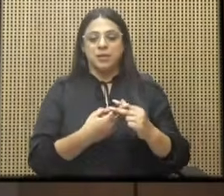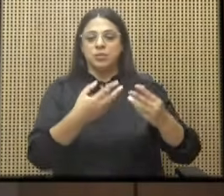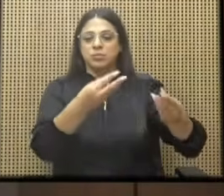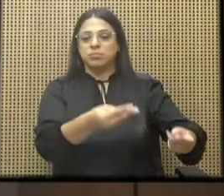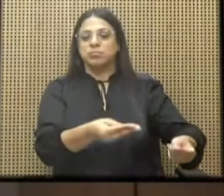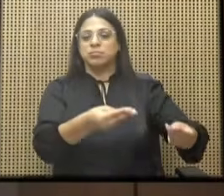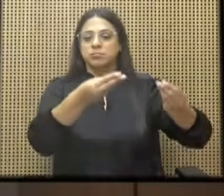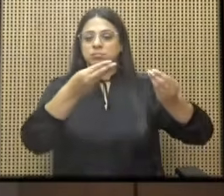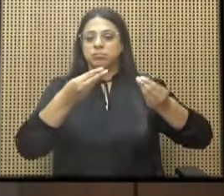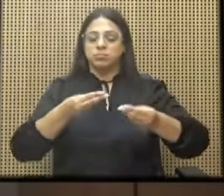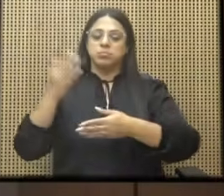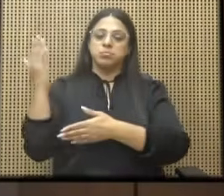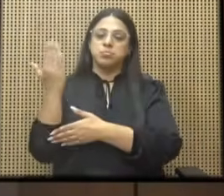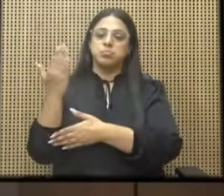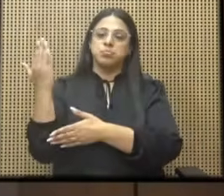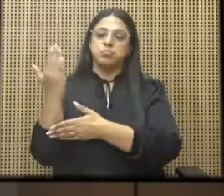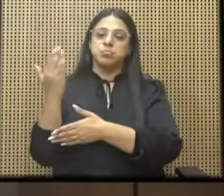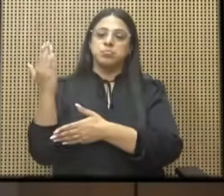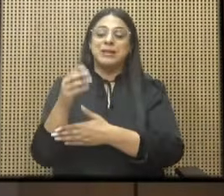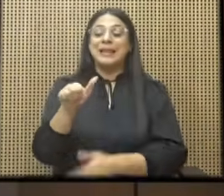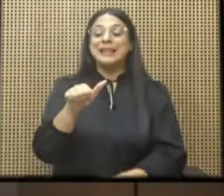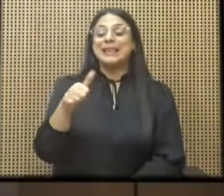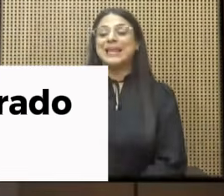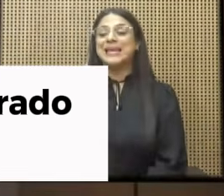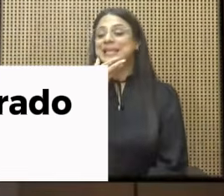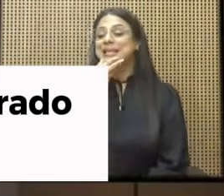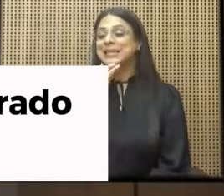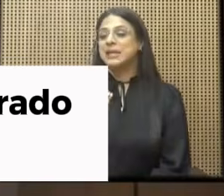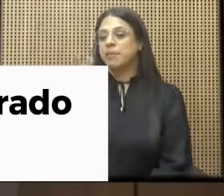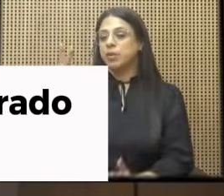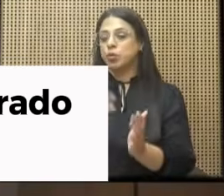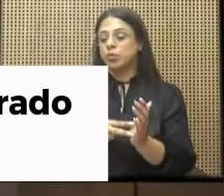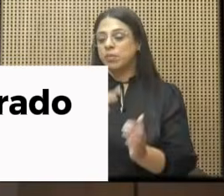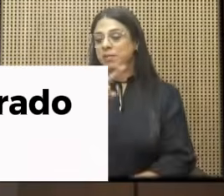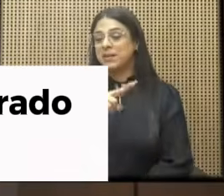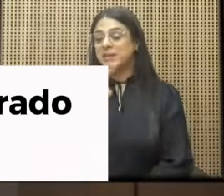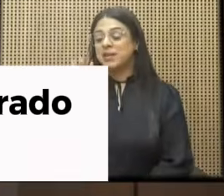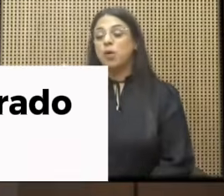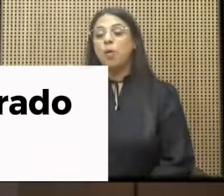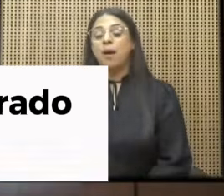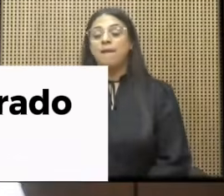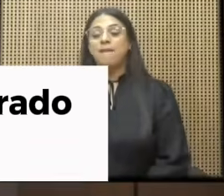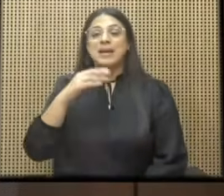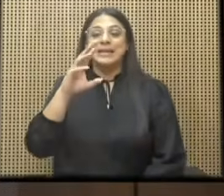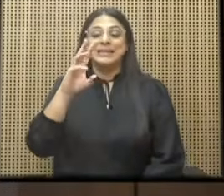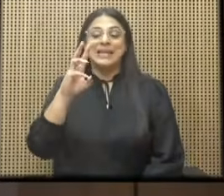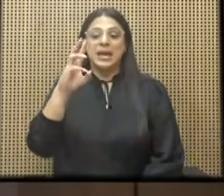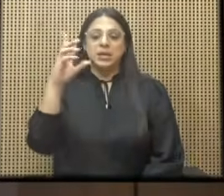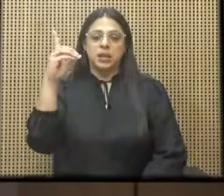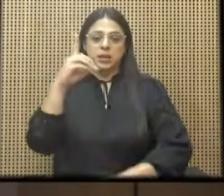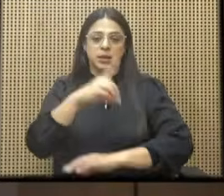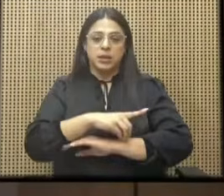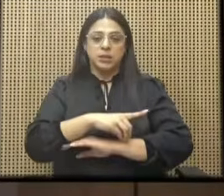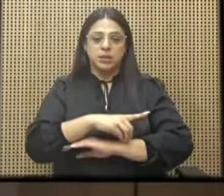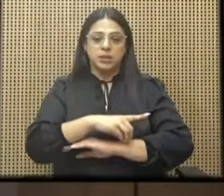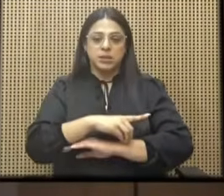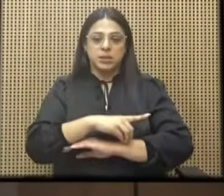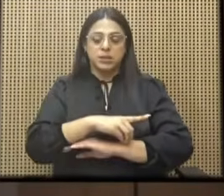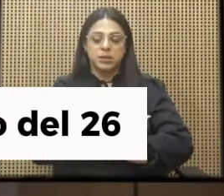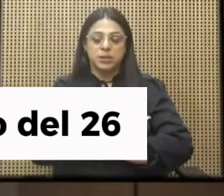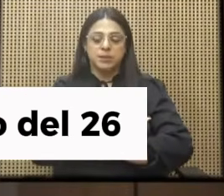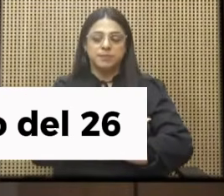del 25, cuando faltaban 6 días para que no se quedara un solo magistrado suplente. Y ahí los